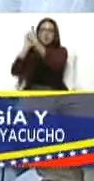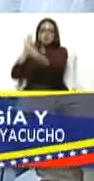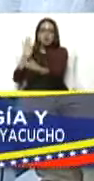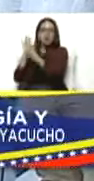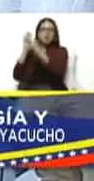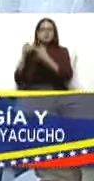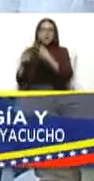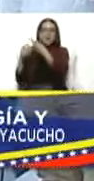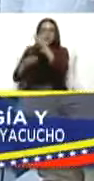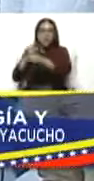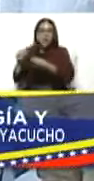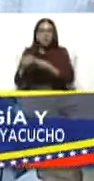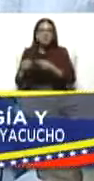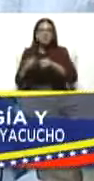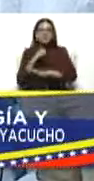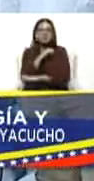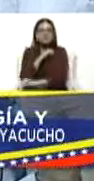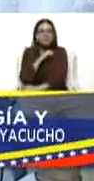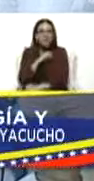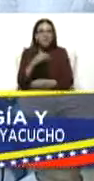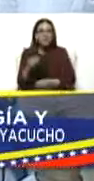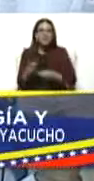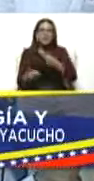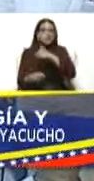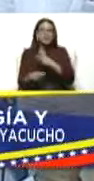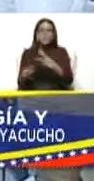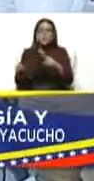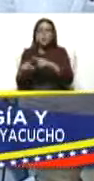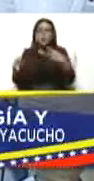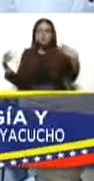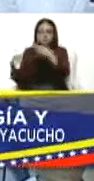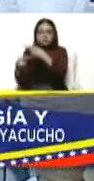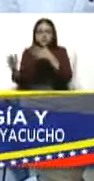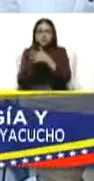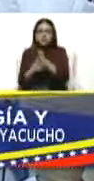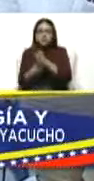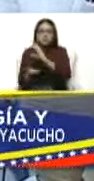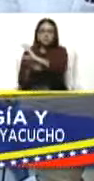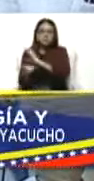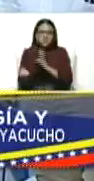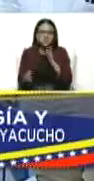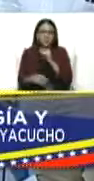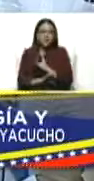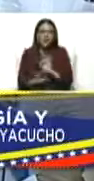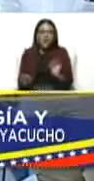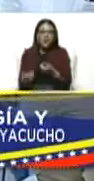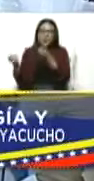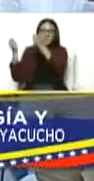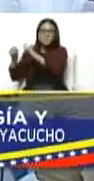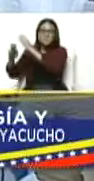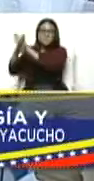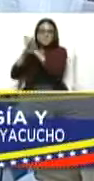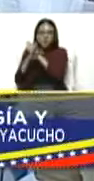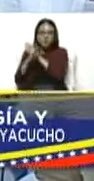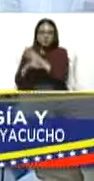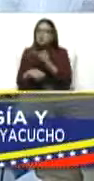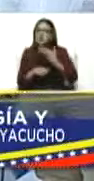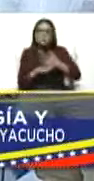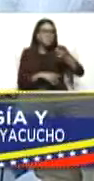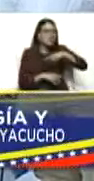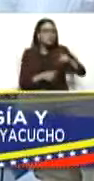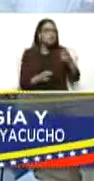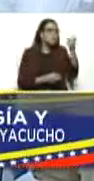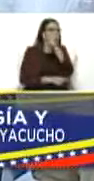dificultades, pariendo recursos que había que parir para que Amazonas tuviera